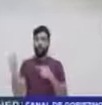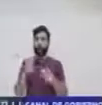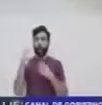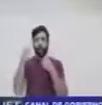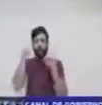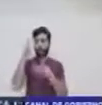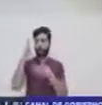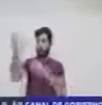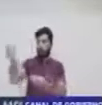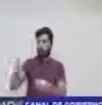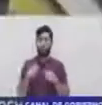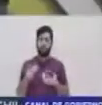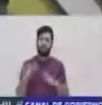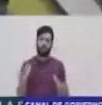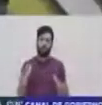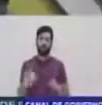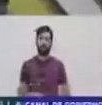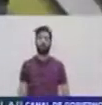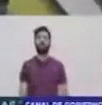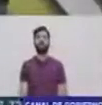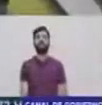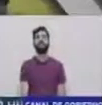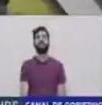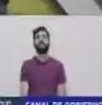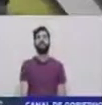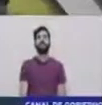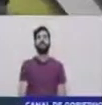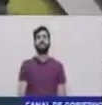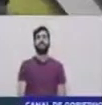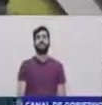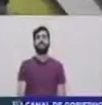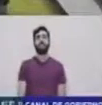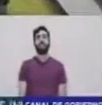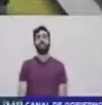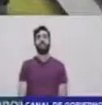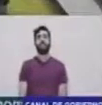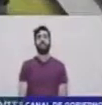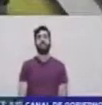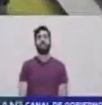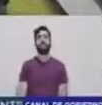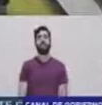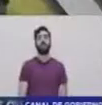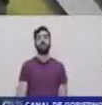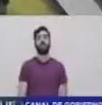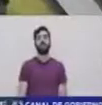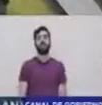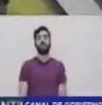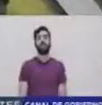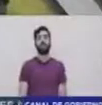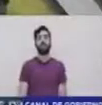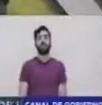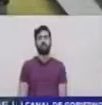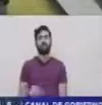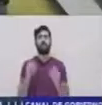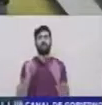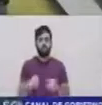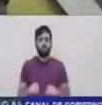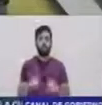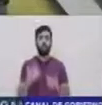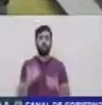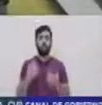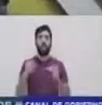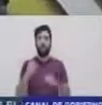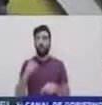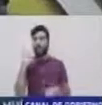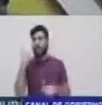información que no está documentada o respaldada, ¿verdad? Claro, y es que muchas veces, como usted dice, ¿verdad? Pueden existir